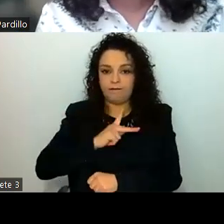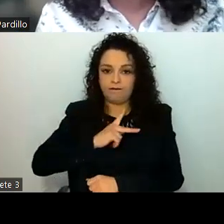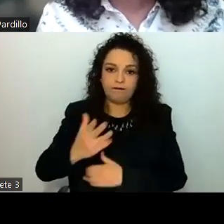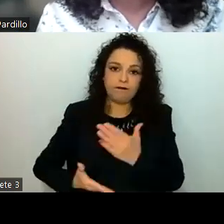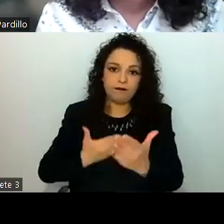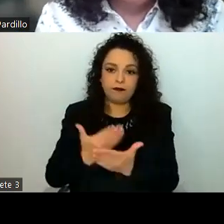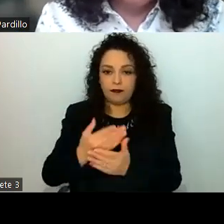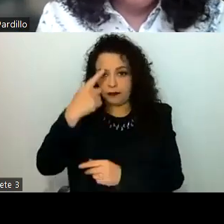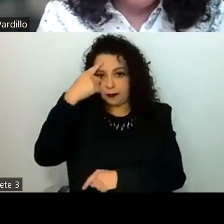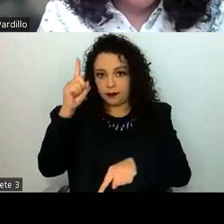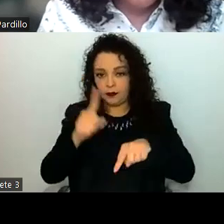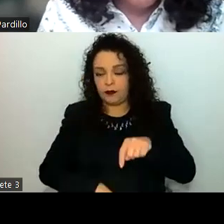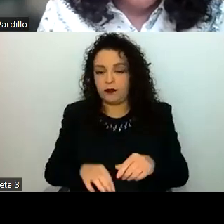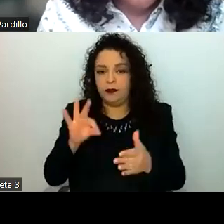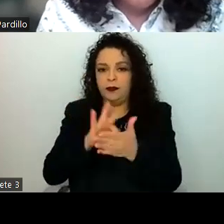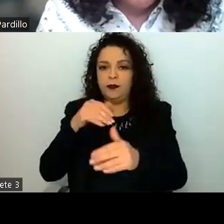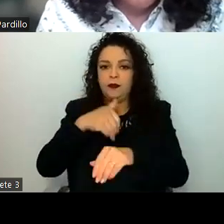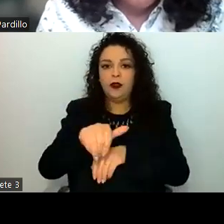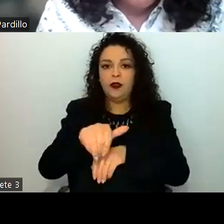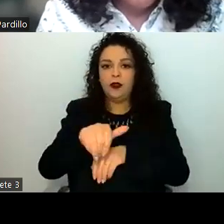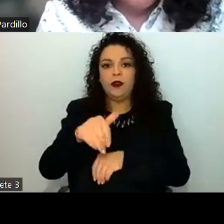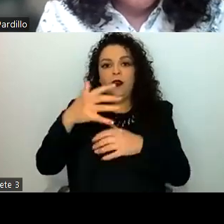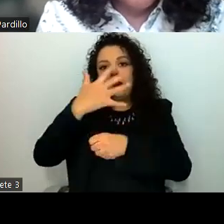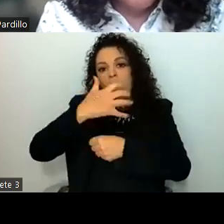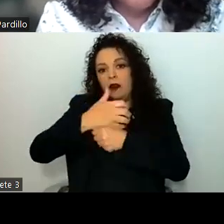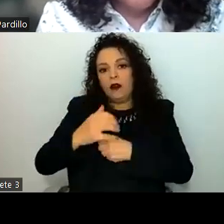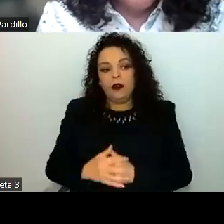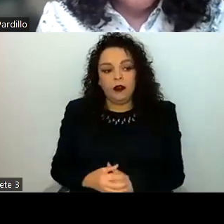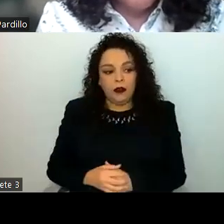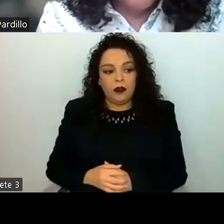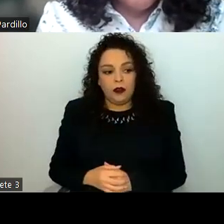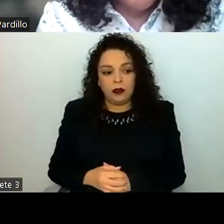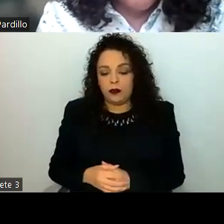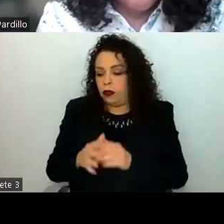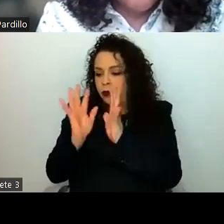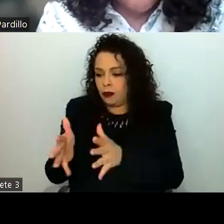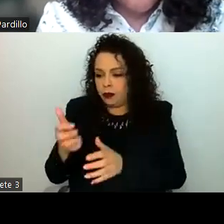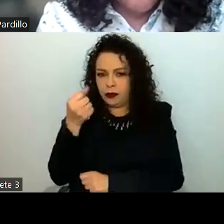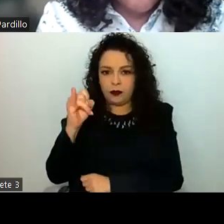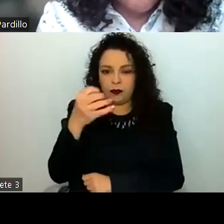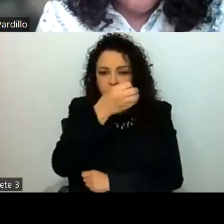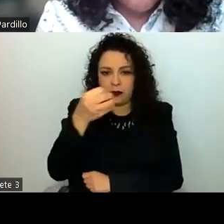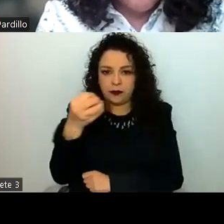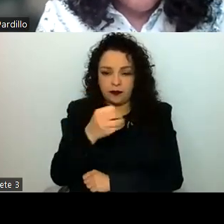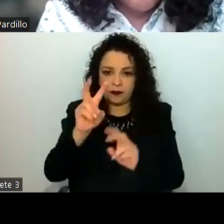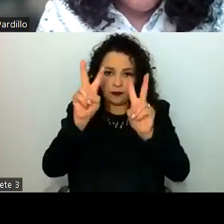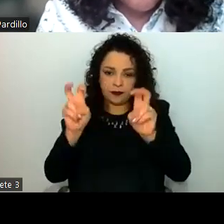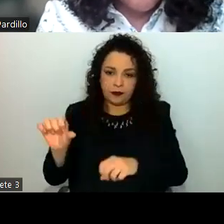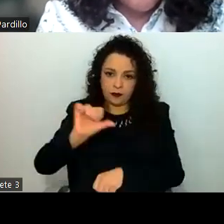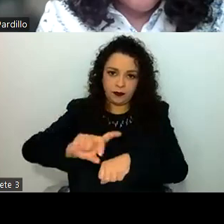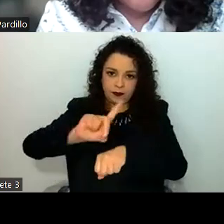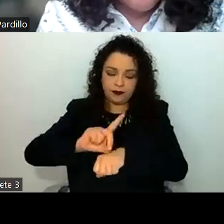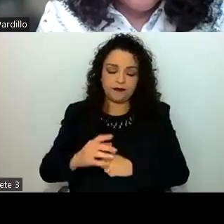una servidora. Queda Es decir, firme el orden del día. Bien, exacto, correcto.